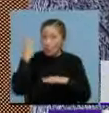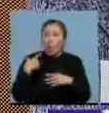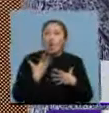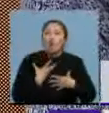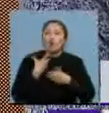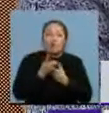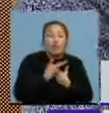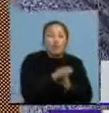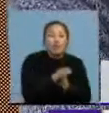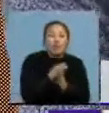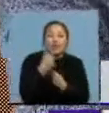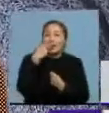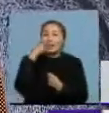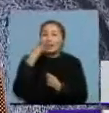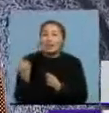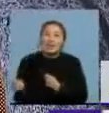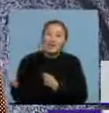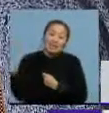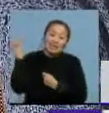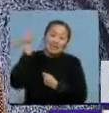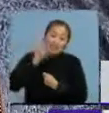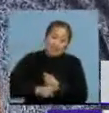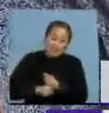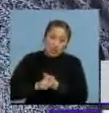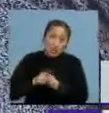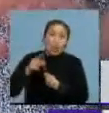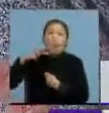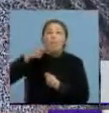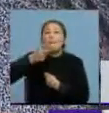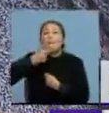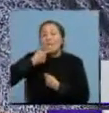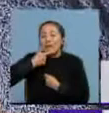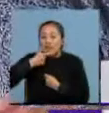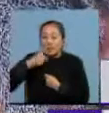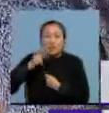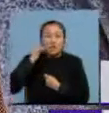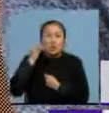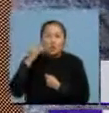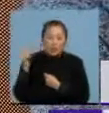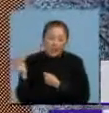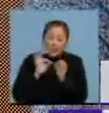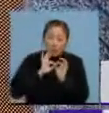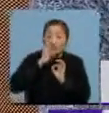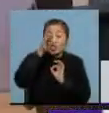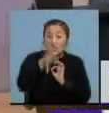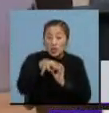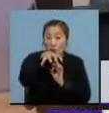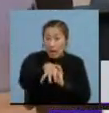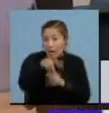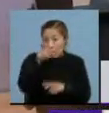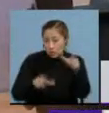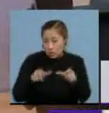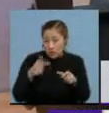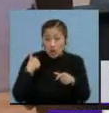compra de la energía que se transfiere se llama paz grupo que se transfiere directamente al usuario en esa parte nosotros no